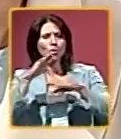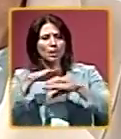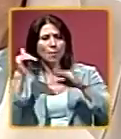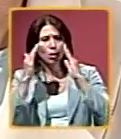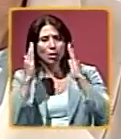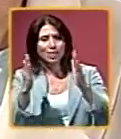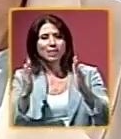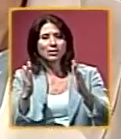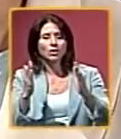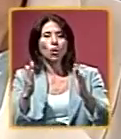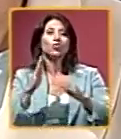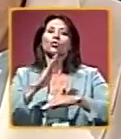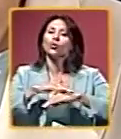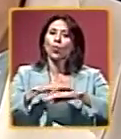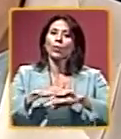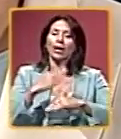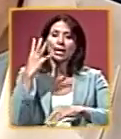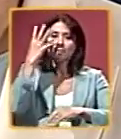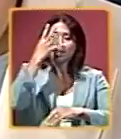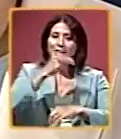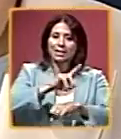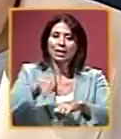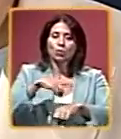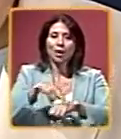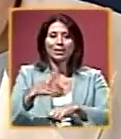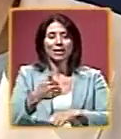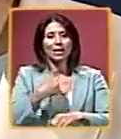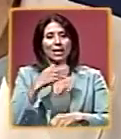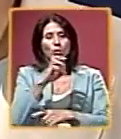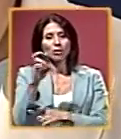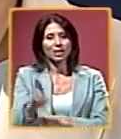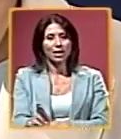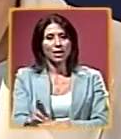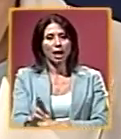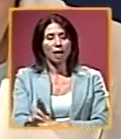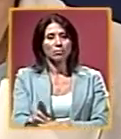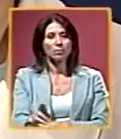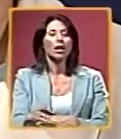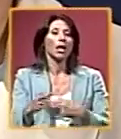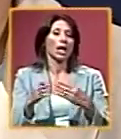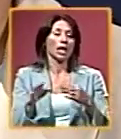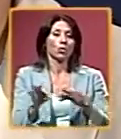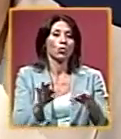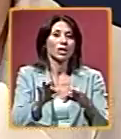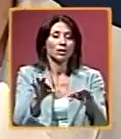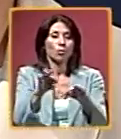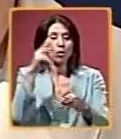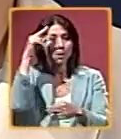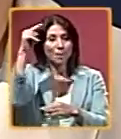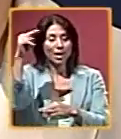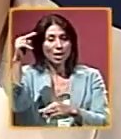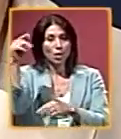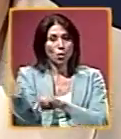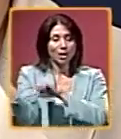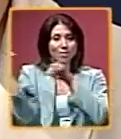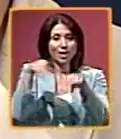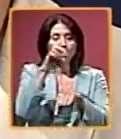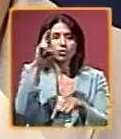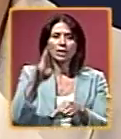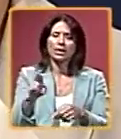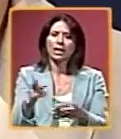atención de las bellezas naturales que tiene Costa Rica. De hecho, ha crecido enormemente el turismo de México hacia nuestro